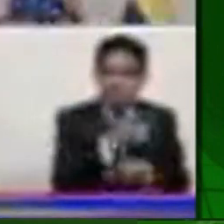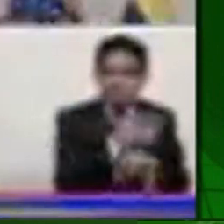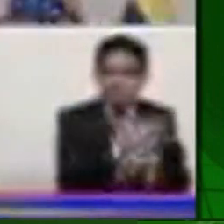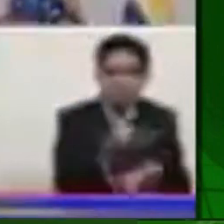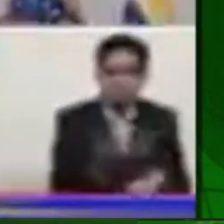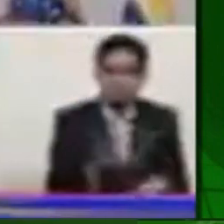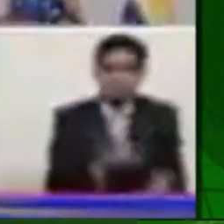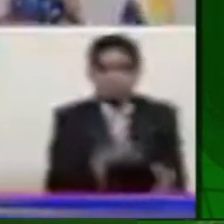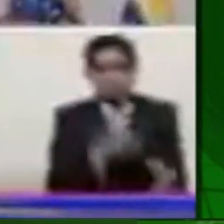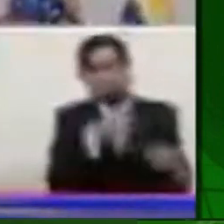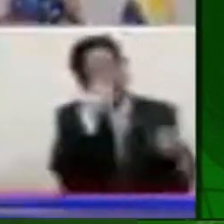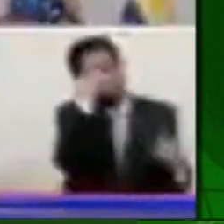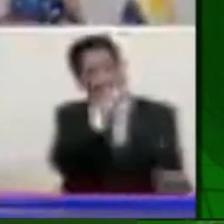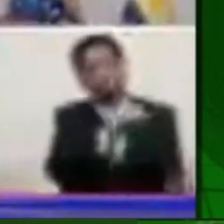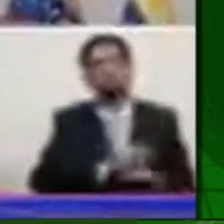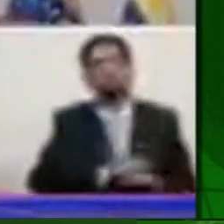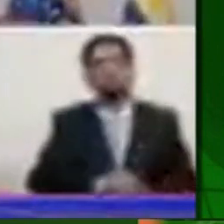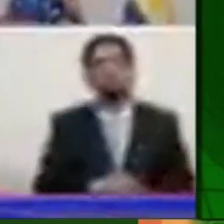Sigan jugando a la política.